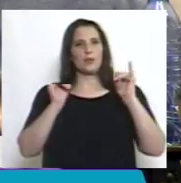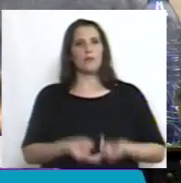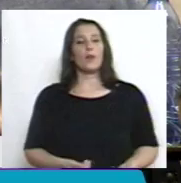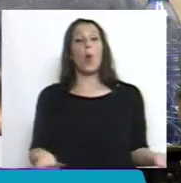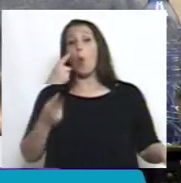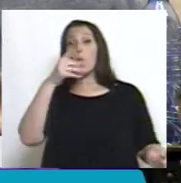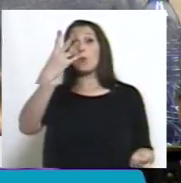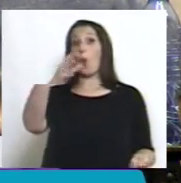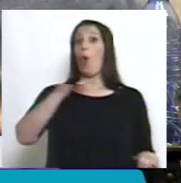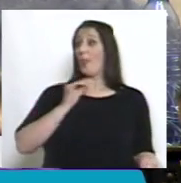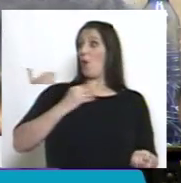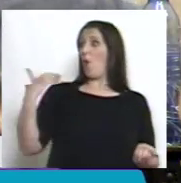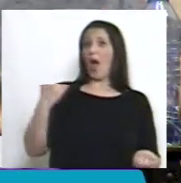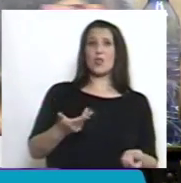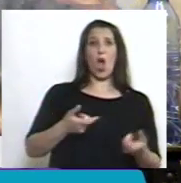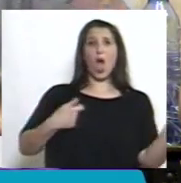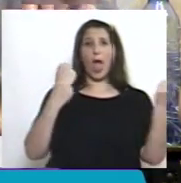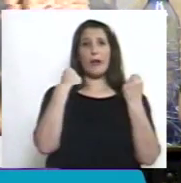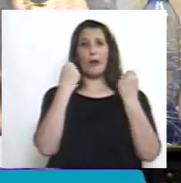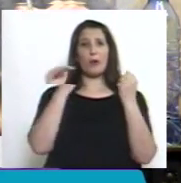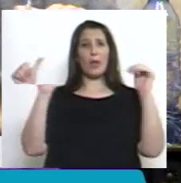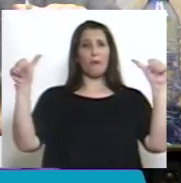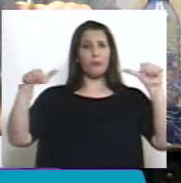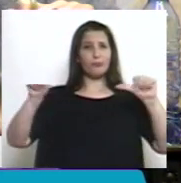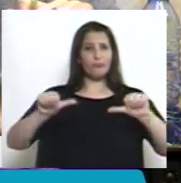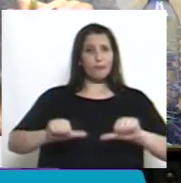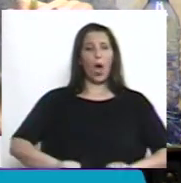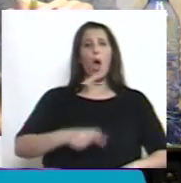años la economía dejó de crecer, viene cayendo casi al